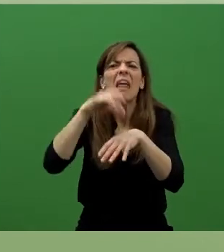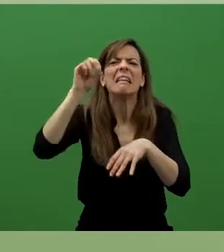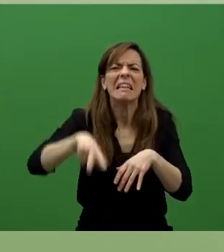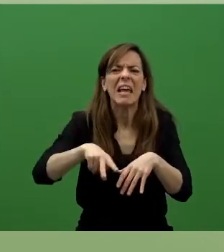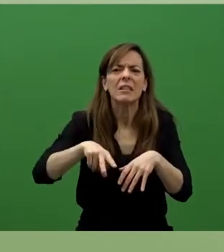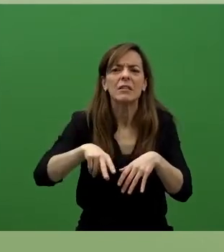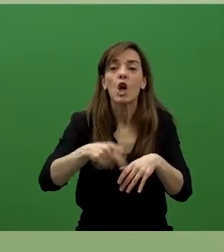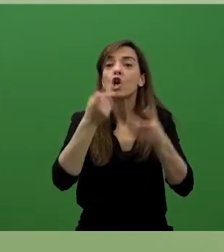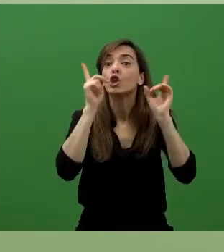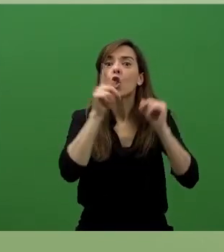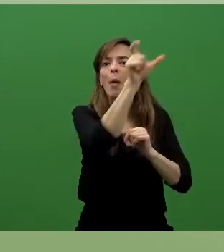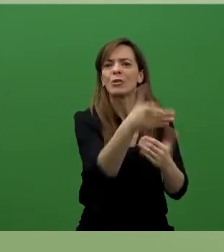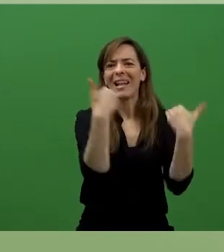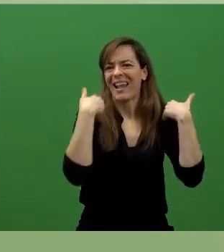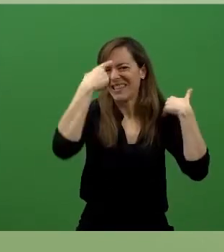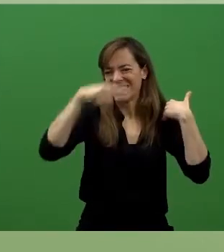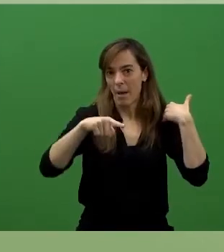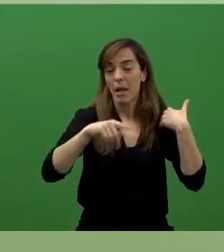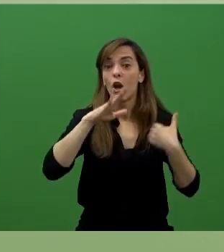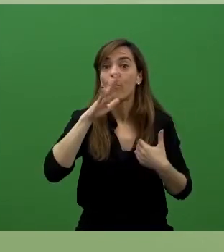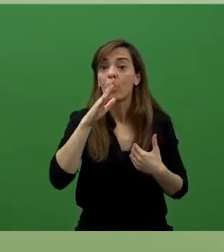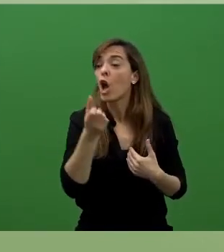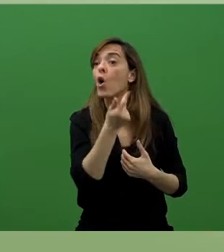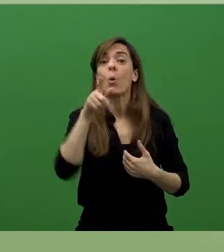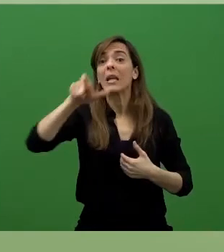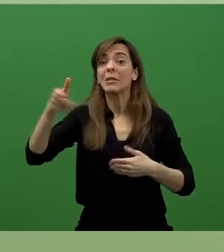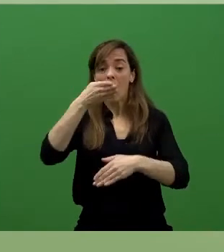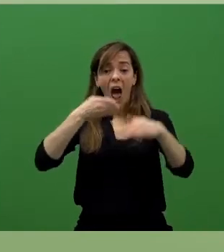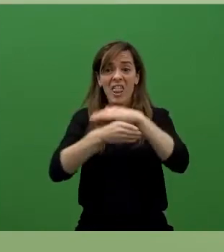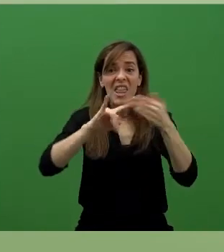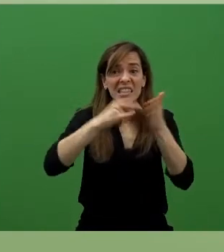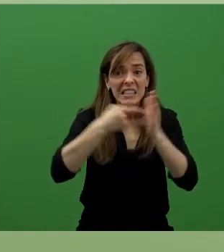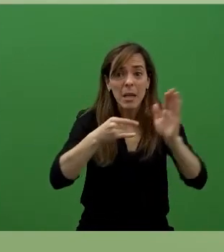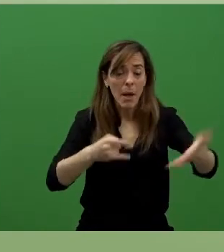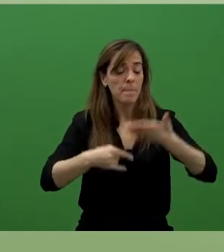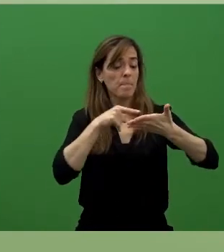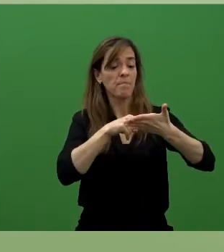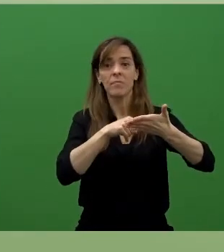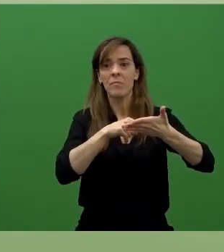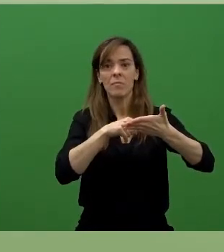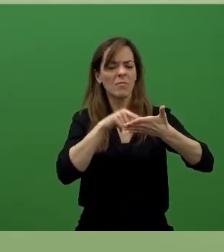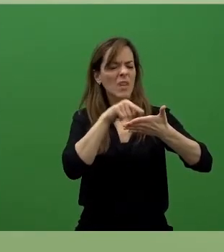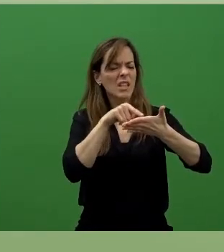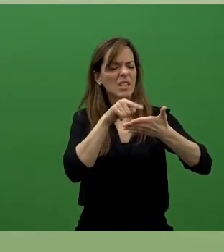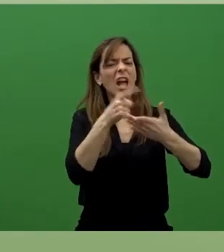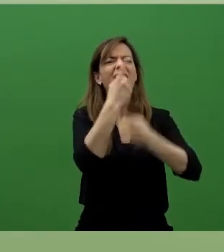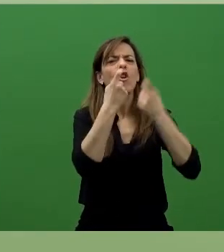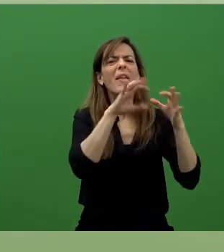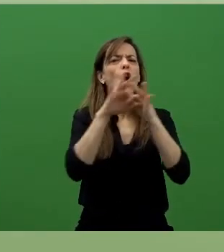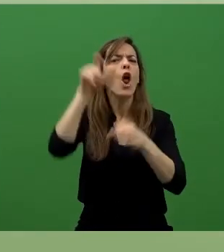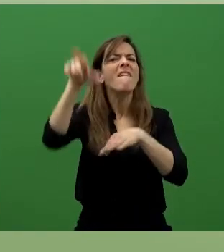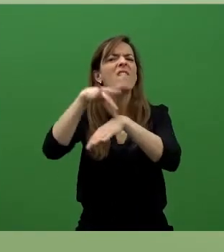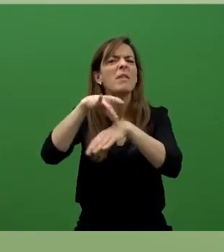por dos cosas. Por un lugar, porque cualquier persona que acceda al sistema no podrá saber quién es el paciente o quién es